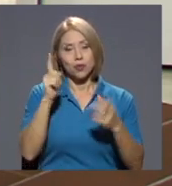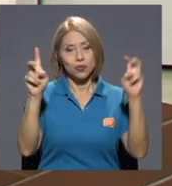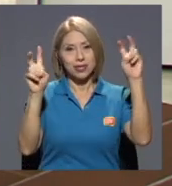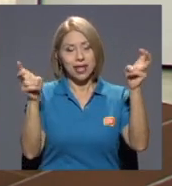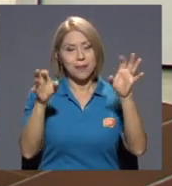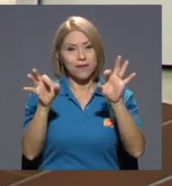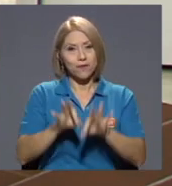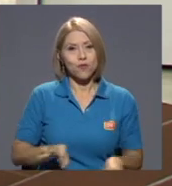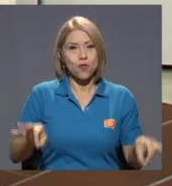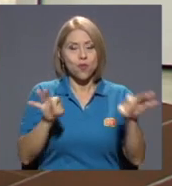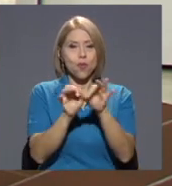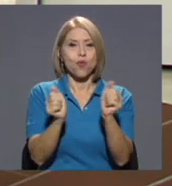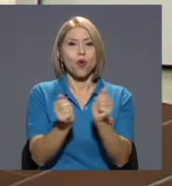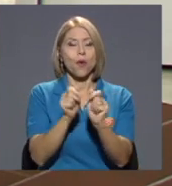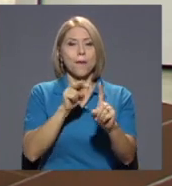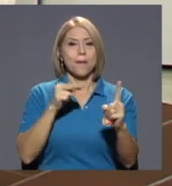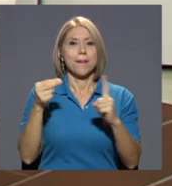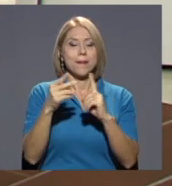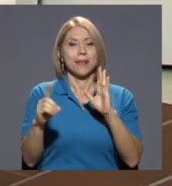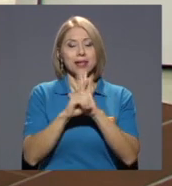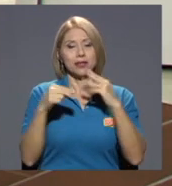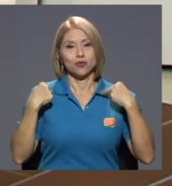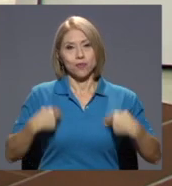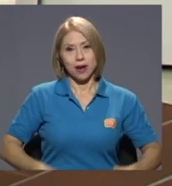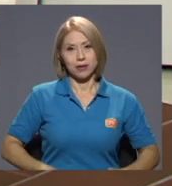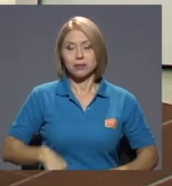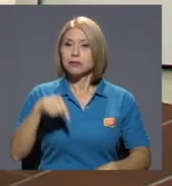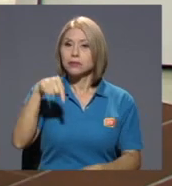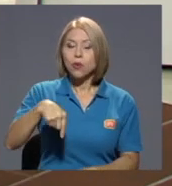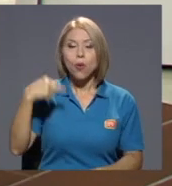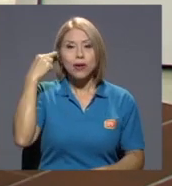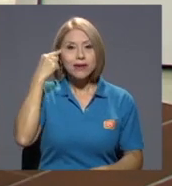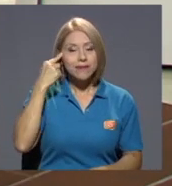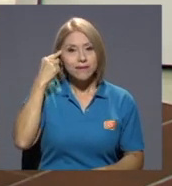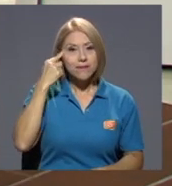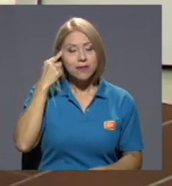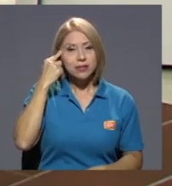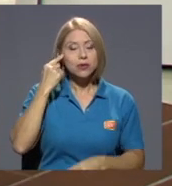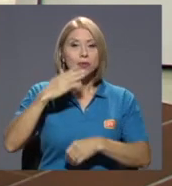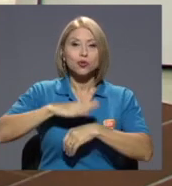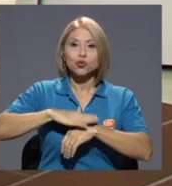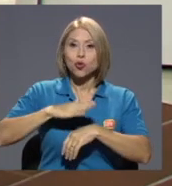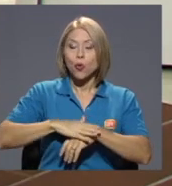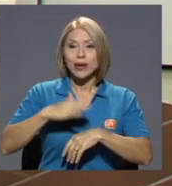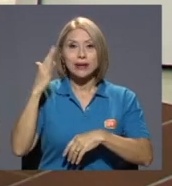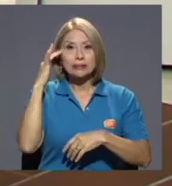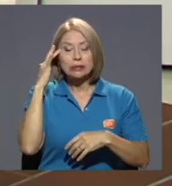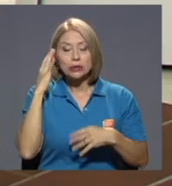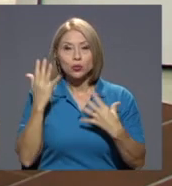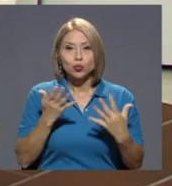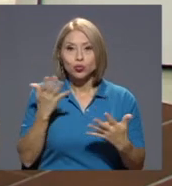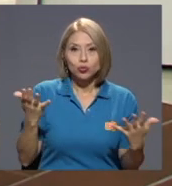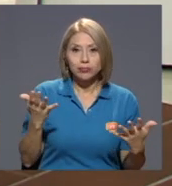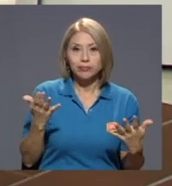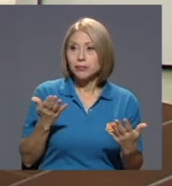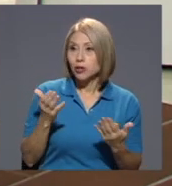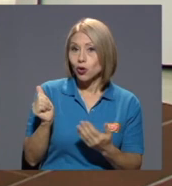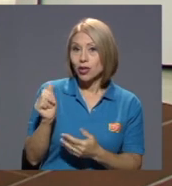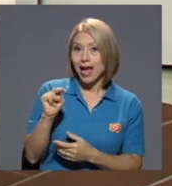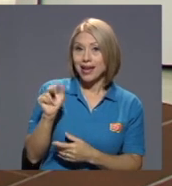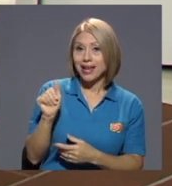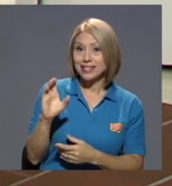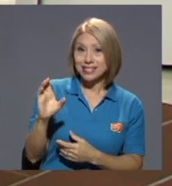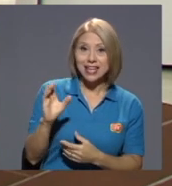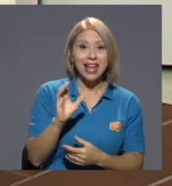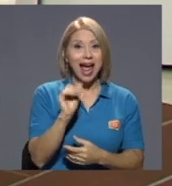con perspectiva de derechos humanos hace que el día de hoy reflexionemos sobre esta gran preocupación que esto nos trae que tal